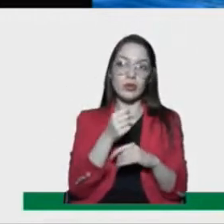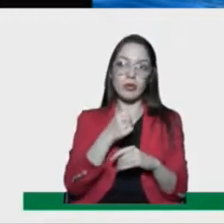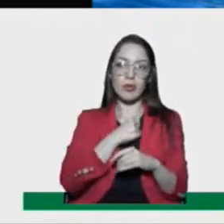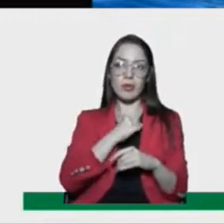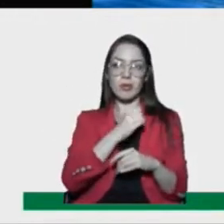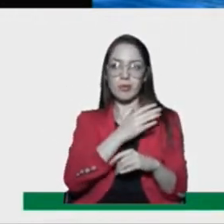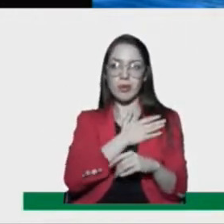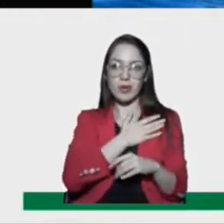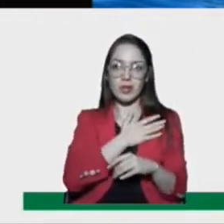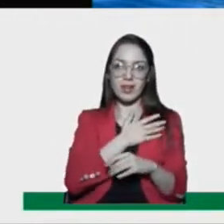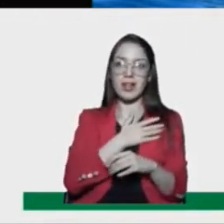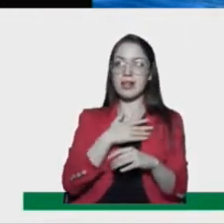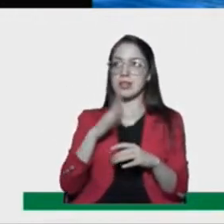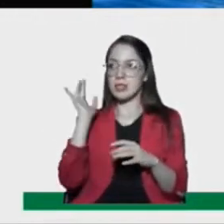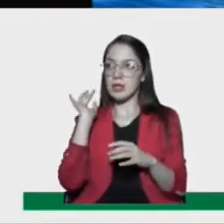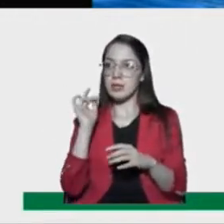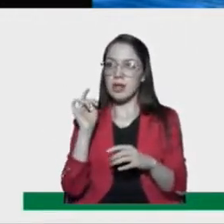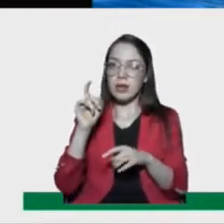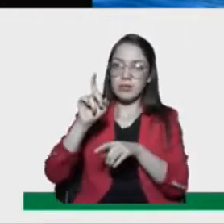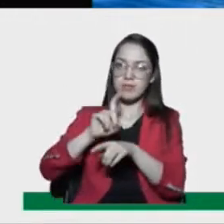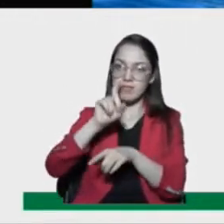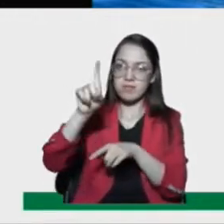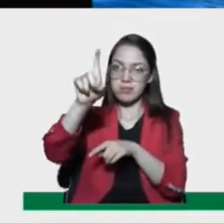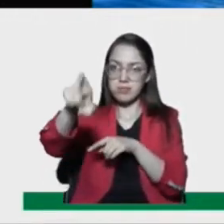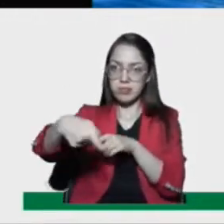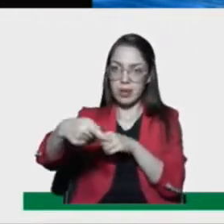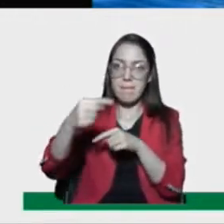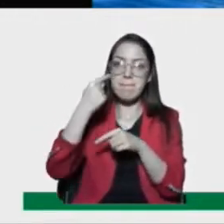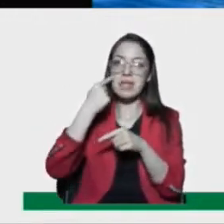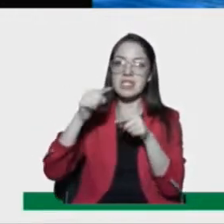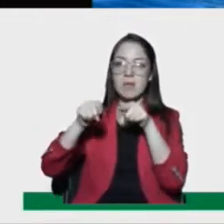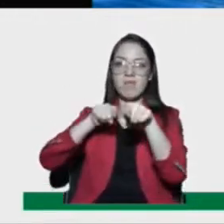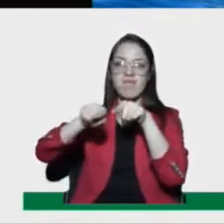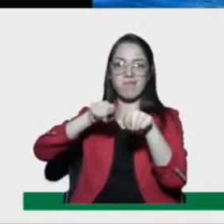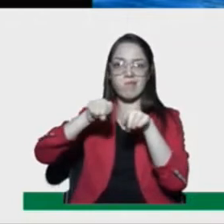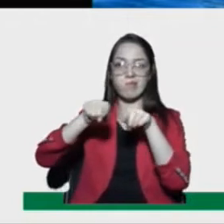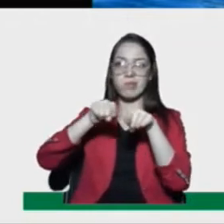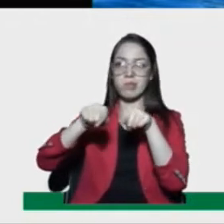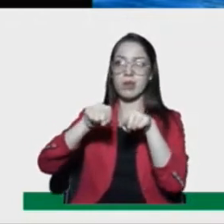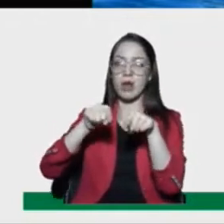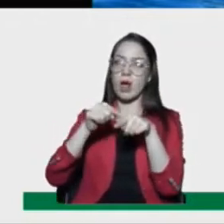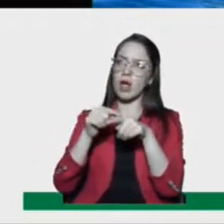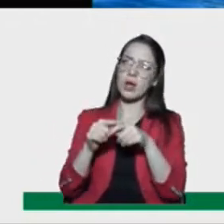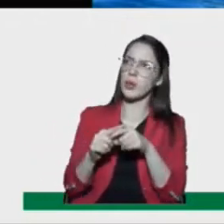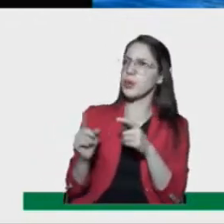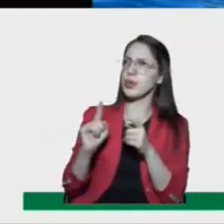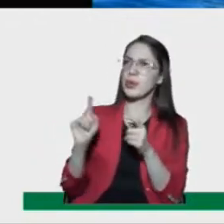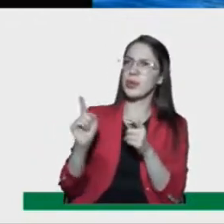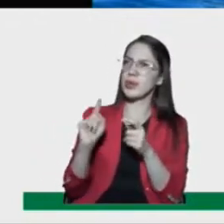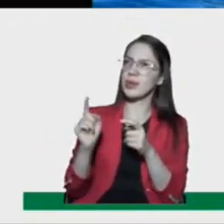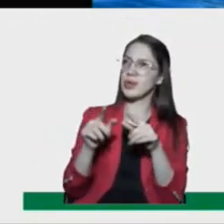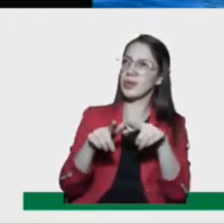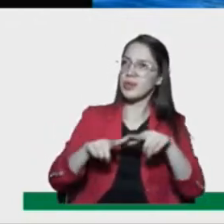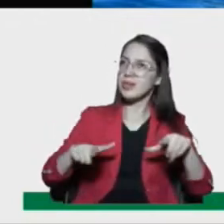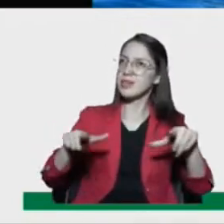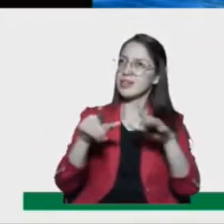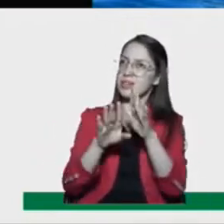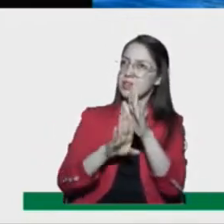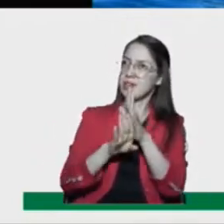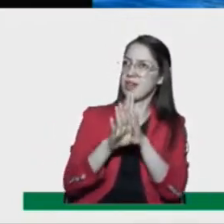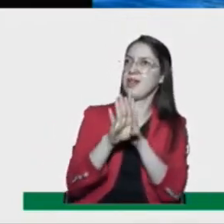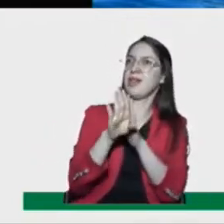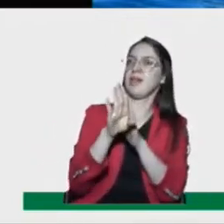entre los pescadores que vivíamos ahí y ahí entra algo importante yo creo en el desarrollo de los territorios y es que